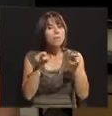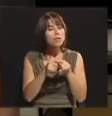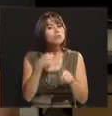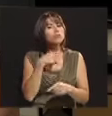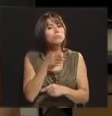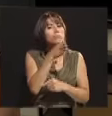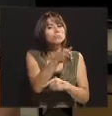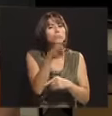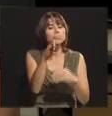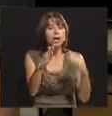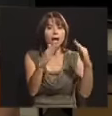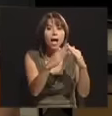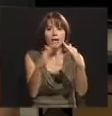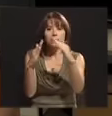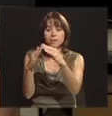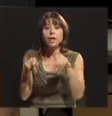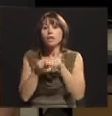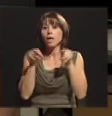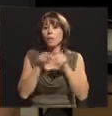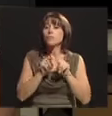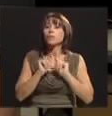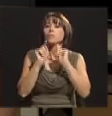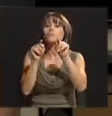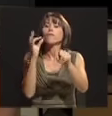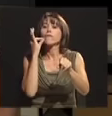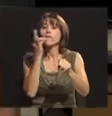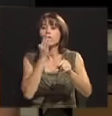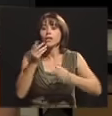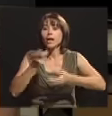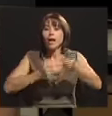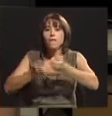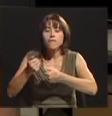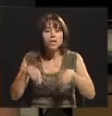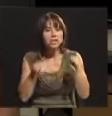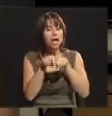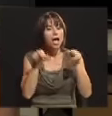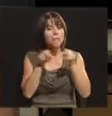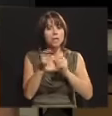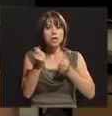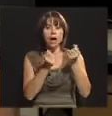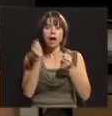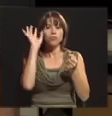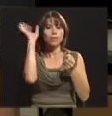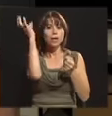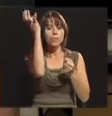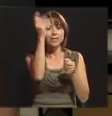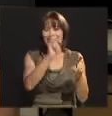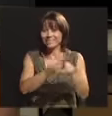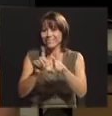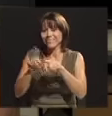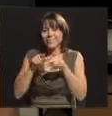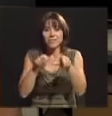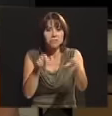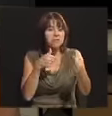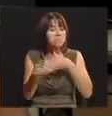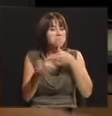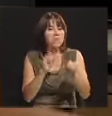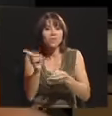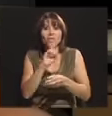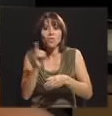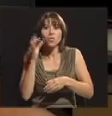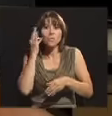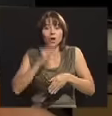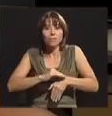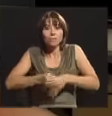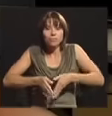las trojas cuando vienen los cogedores de café en las ambulancias en los carros o buen en todo lugar donde se presente